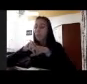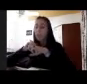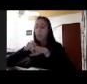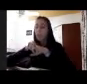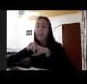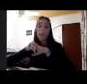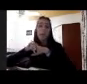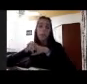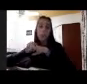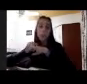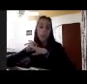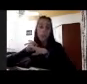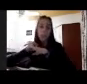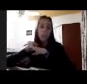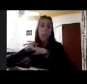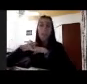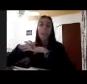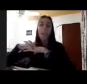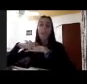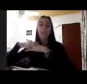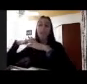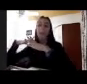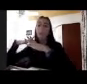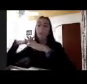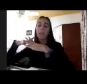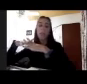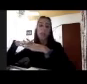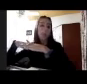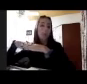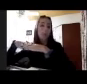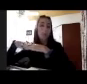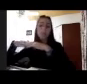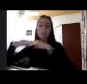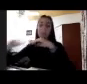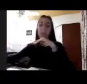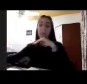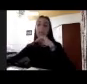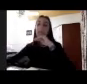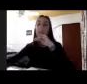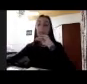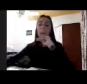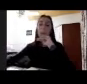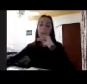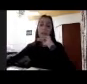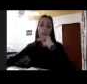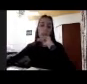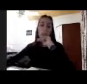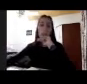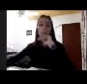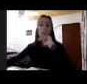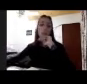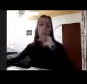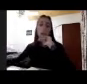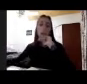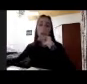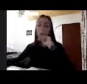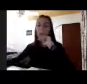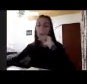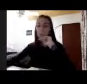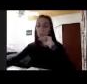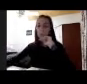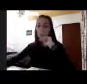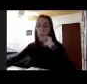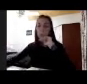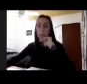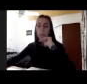viviendas den al norte. Todas tienen asoleamiento, y una ventilación tanto cruzada